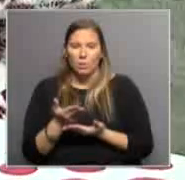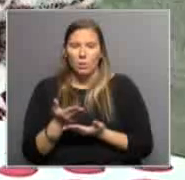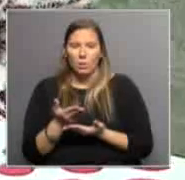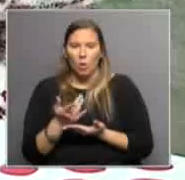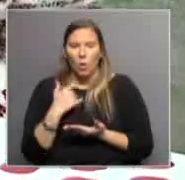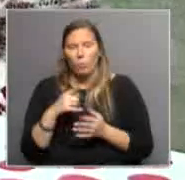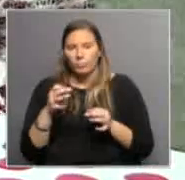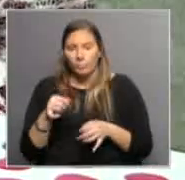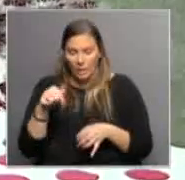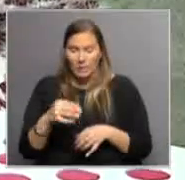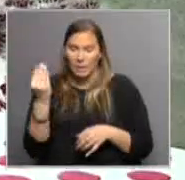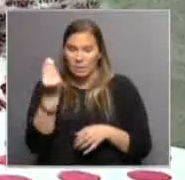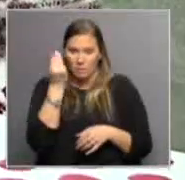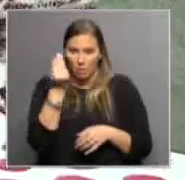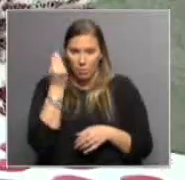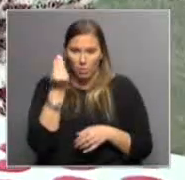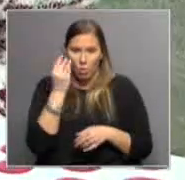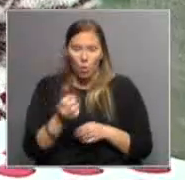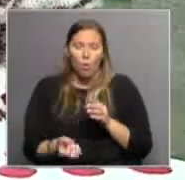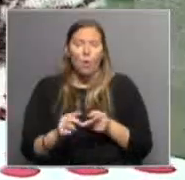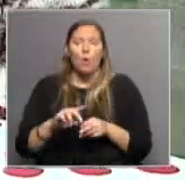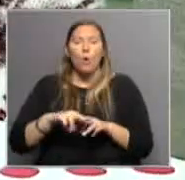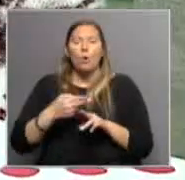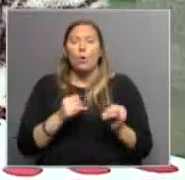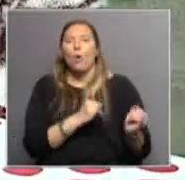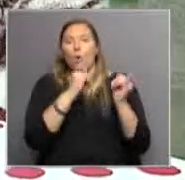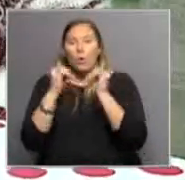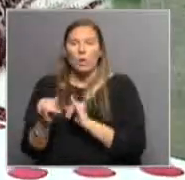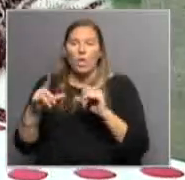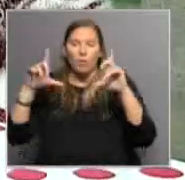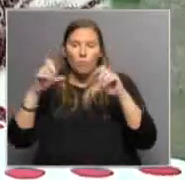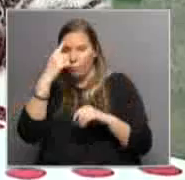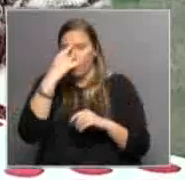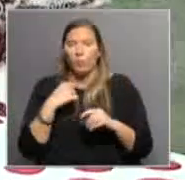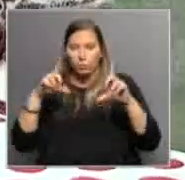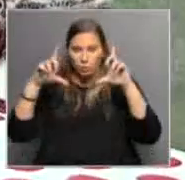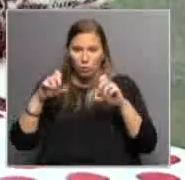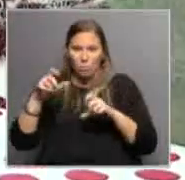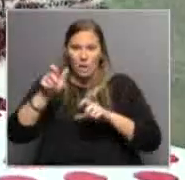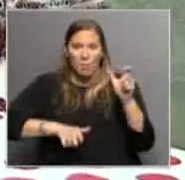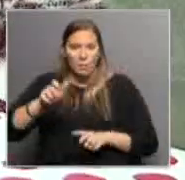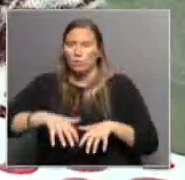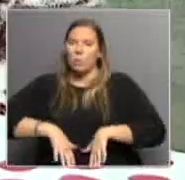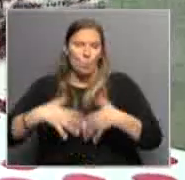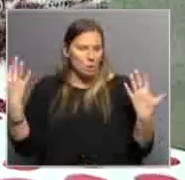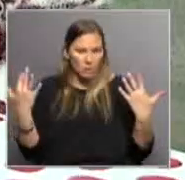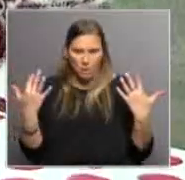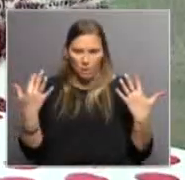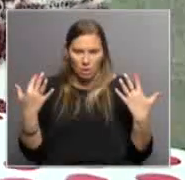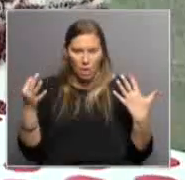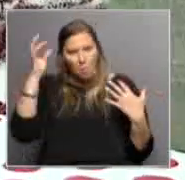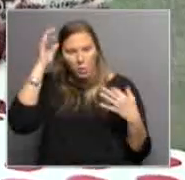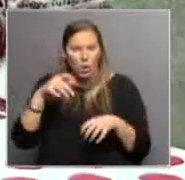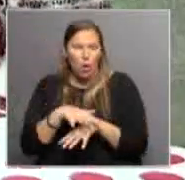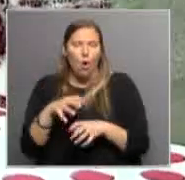más específica. Este sábado, entonces, una nueva jornada de fotos, retratos para personas de todo pelo, tipo y color en